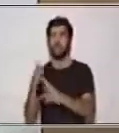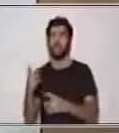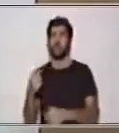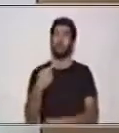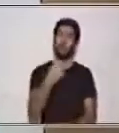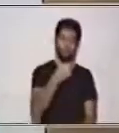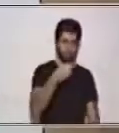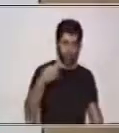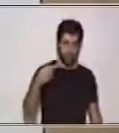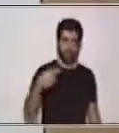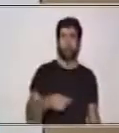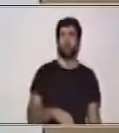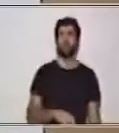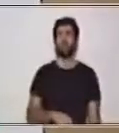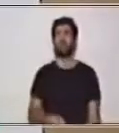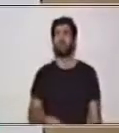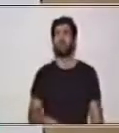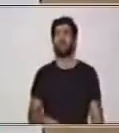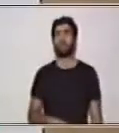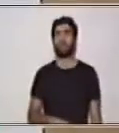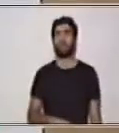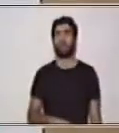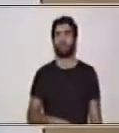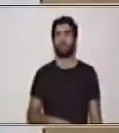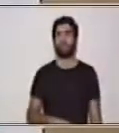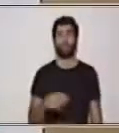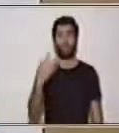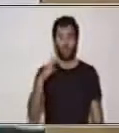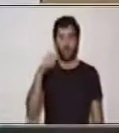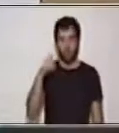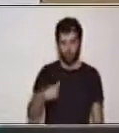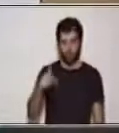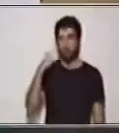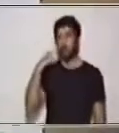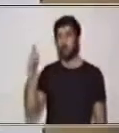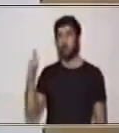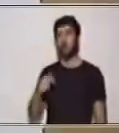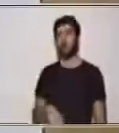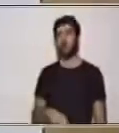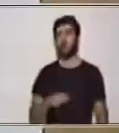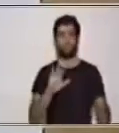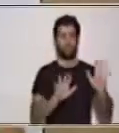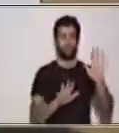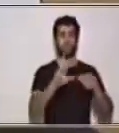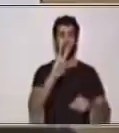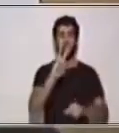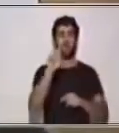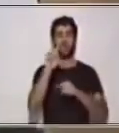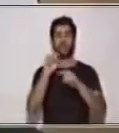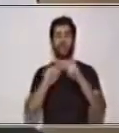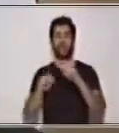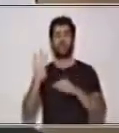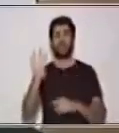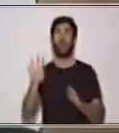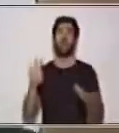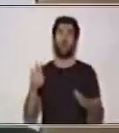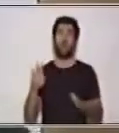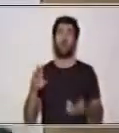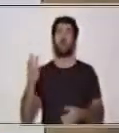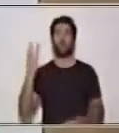menos. Y ahora vamos con los coeficientes. 12 dividido 4 nos va a